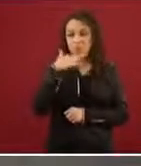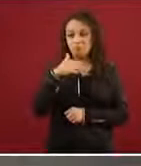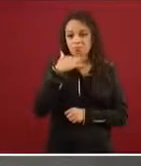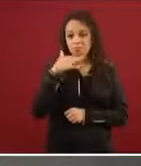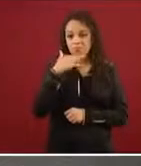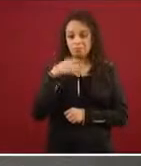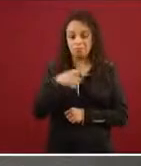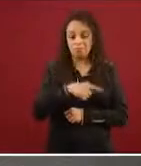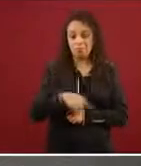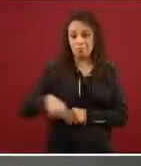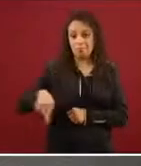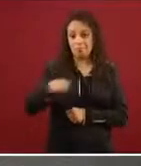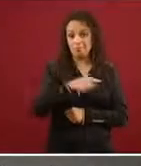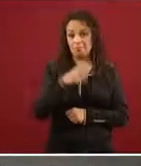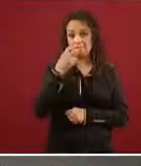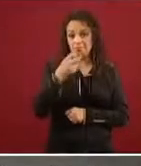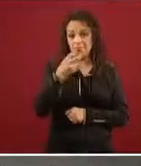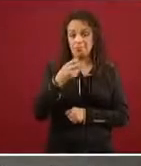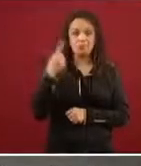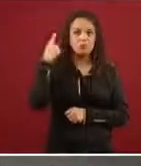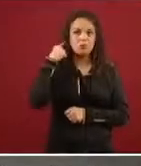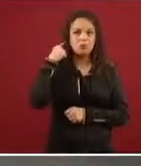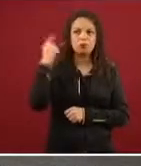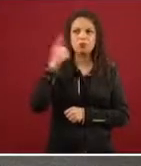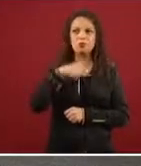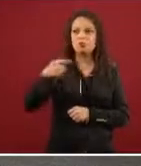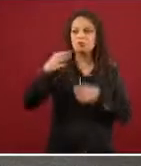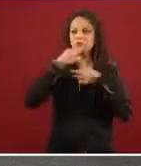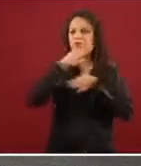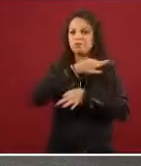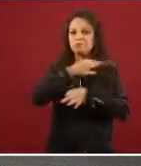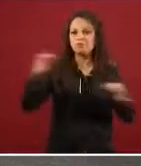todos estos últimos escándalos de corrupción,